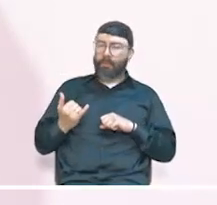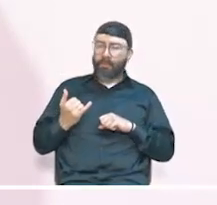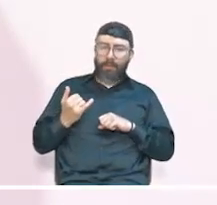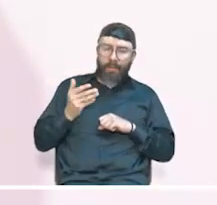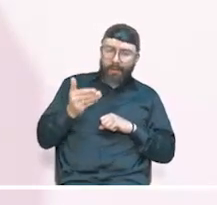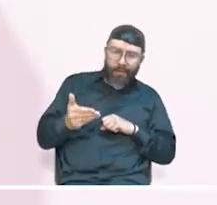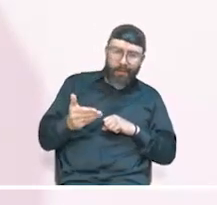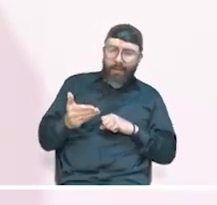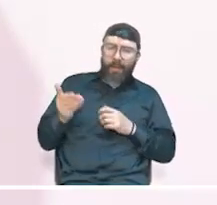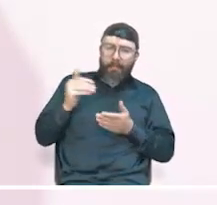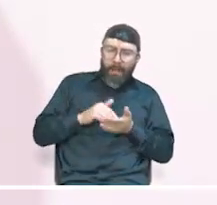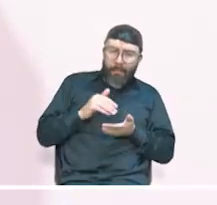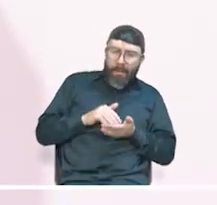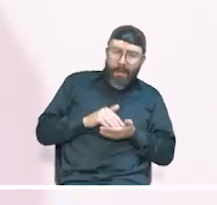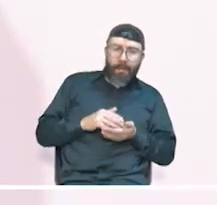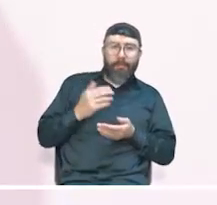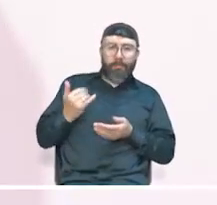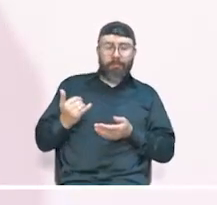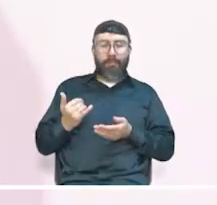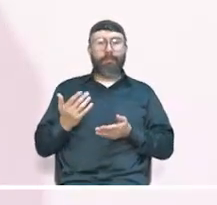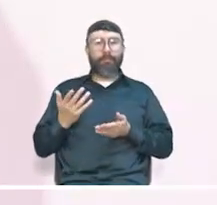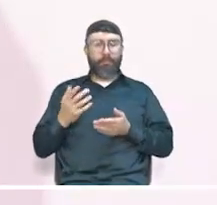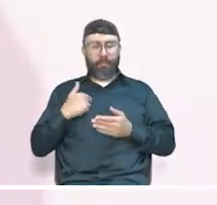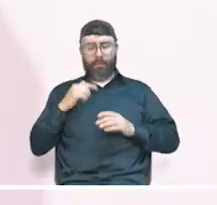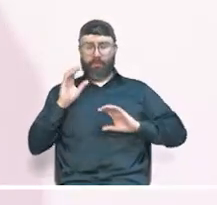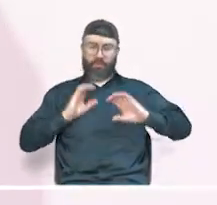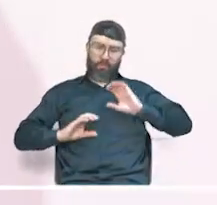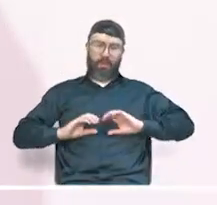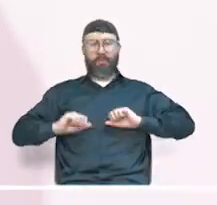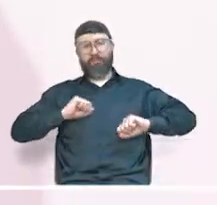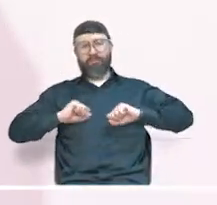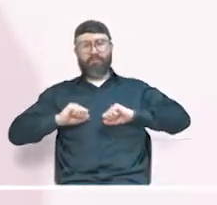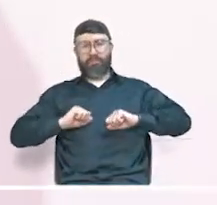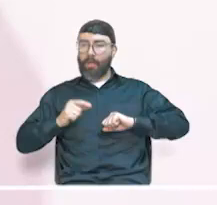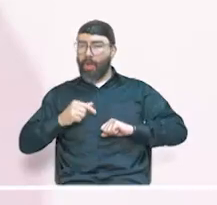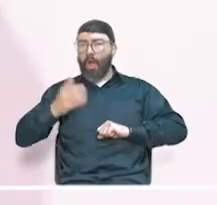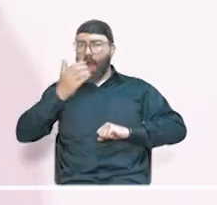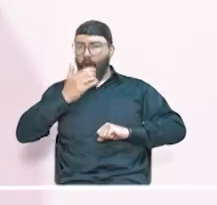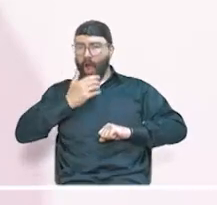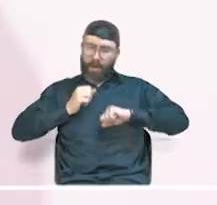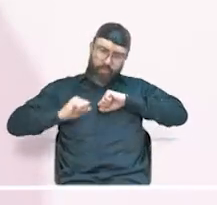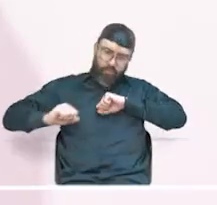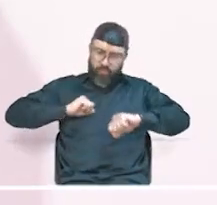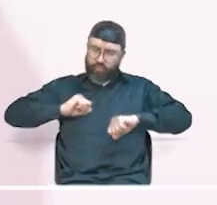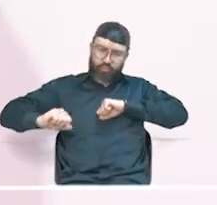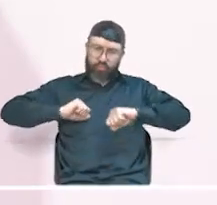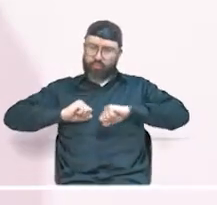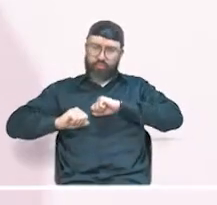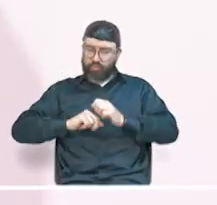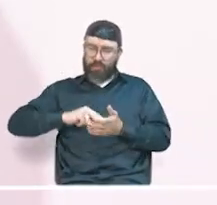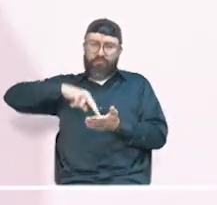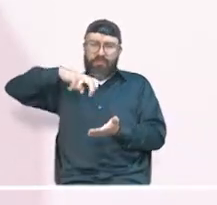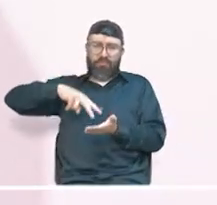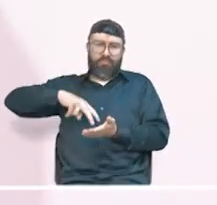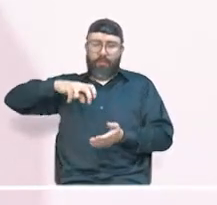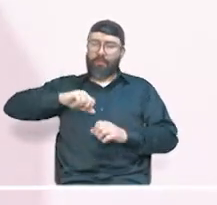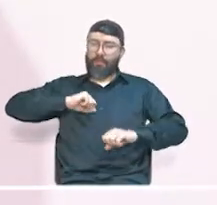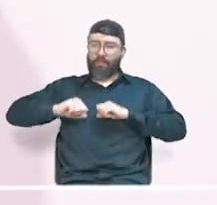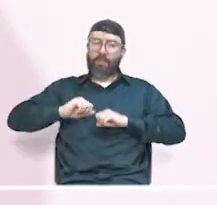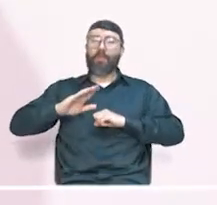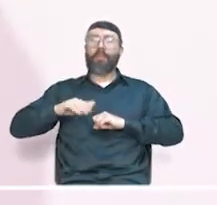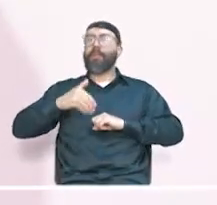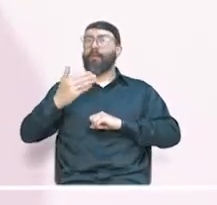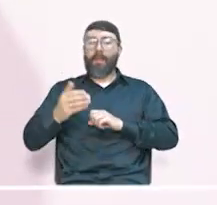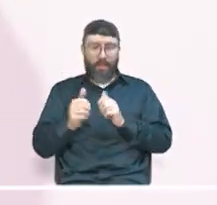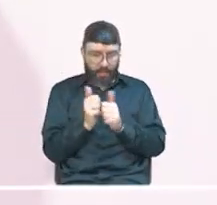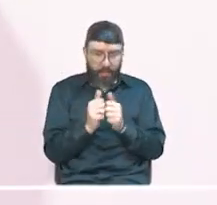amplitud repetitiva, como ya para preparar un poquito más el cuerpo para la explosión del movimiento y como tal el entrenamiento. Y al final, nuevamente,